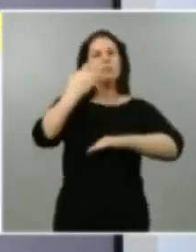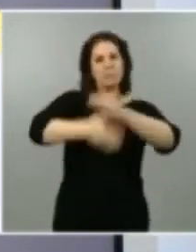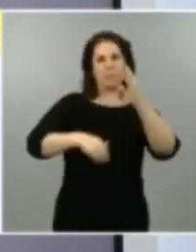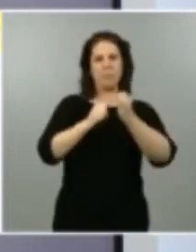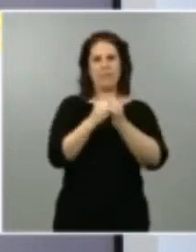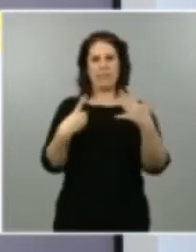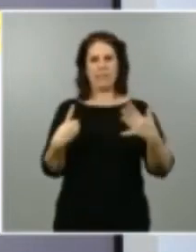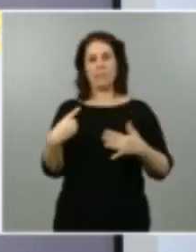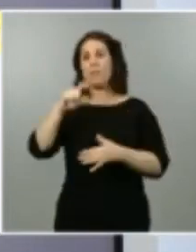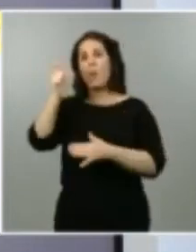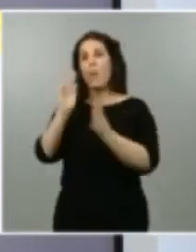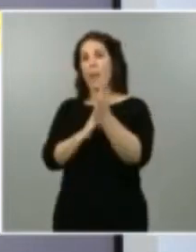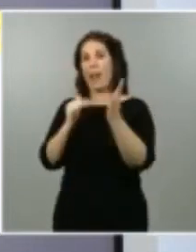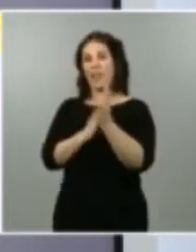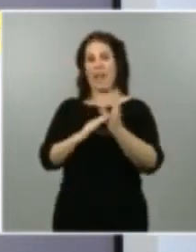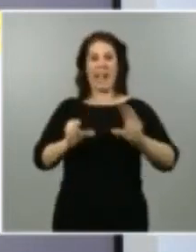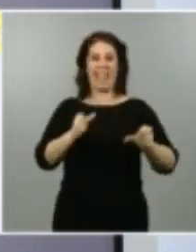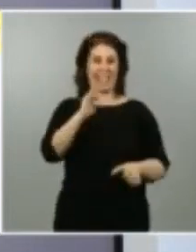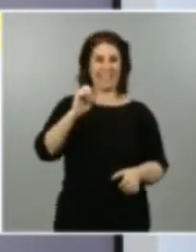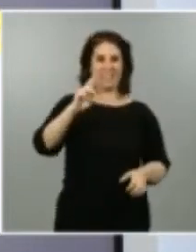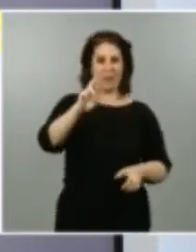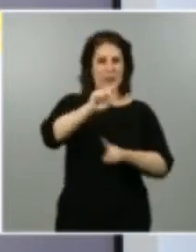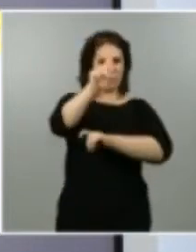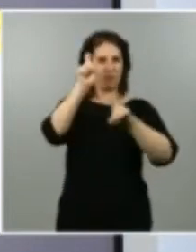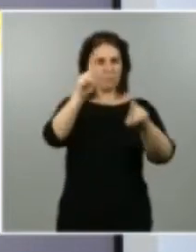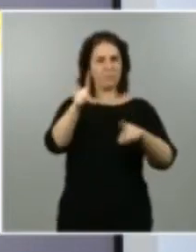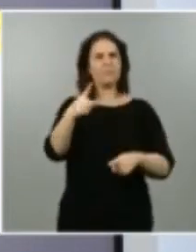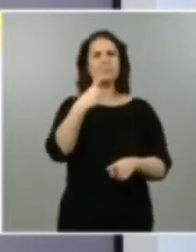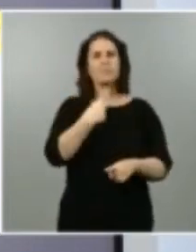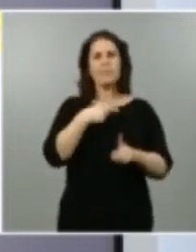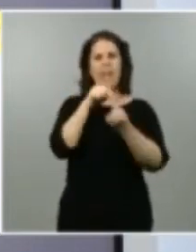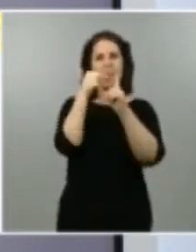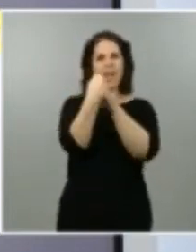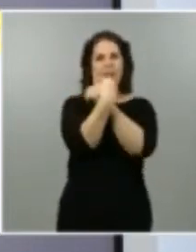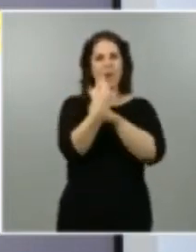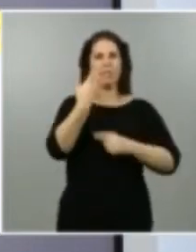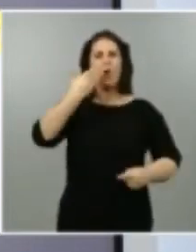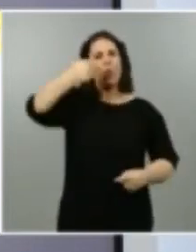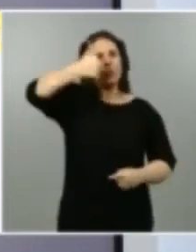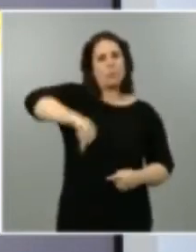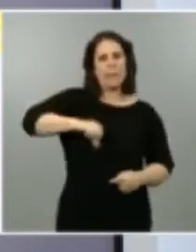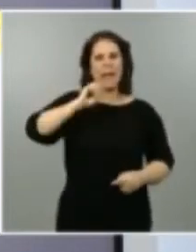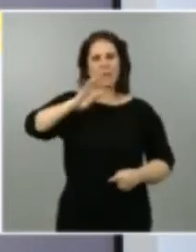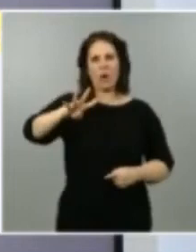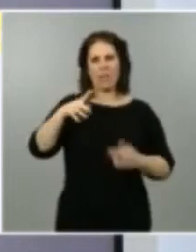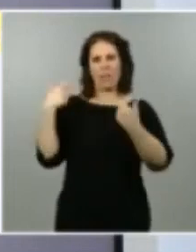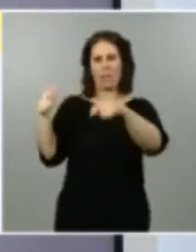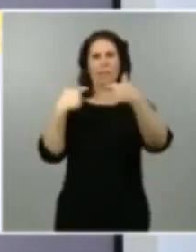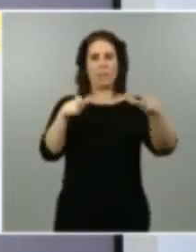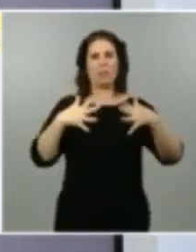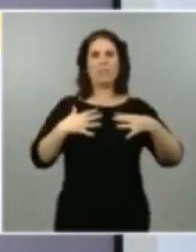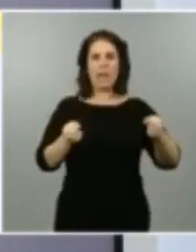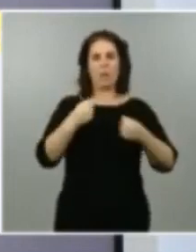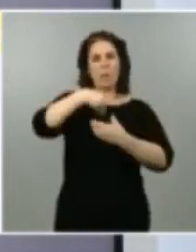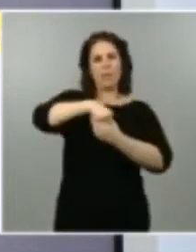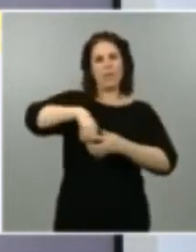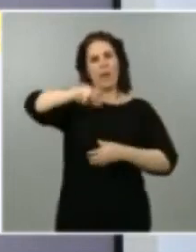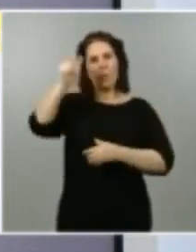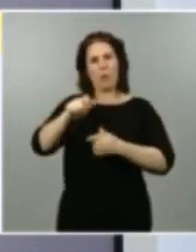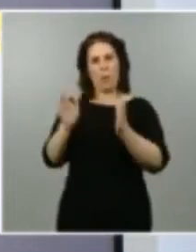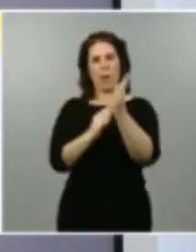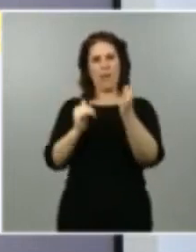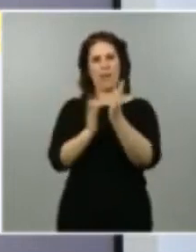pregunta podría especificar en qué indicadores han suspendido los 14 departamentos de salud de la comunitat valenciana' que no pasan a fase